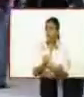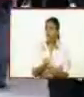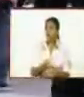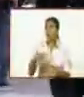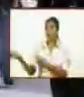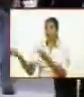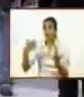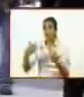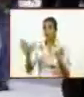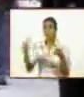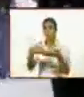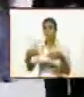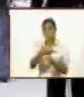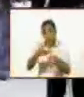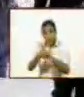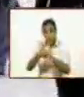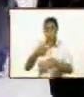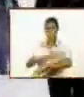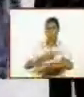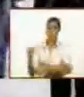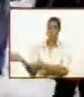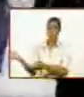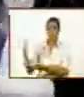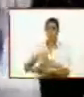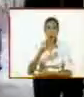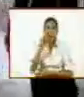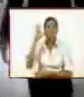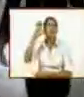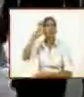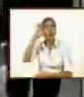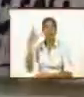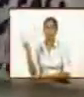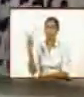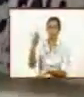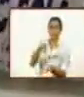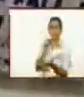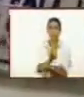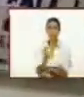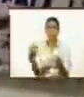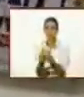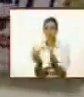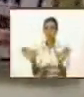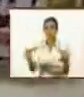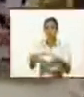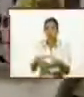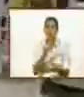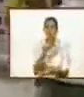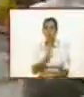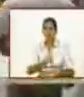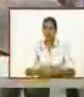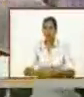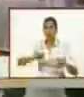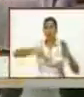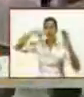de ser deportados por el gobierno de facto en Honduras, el periodista Eduardo Silvera pisó suelo venezolano junto a su equipo reporteril,